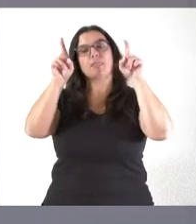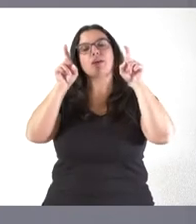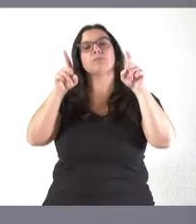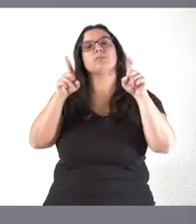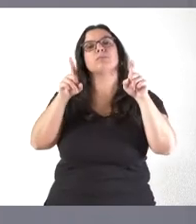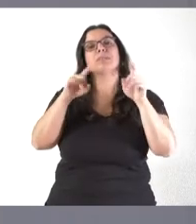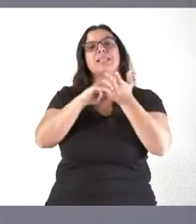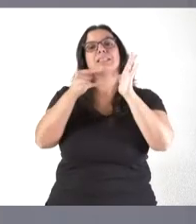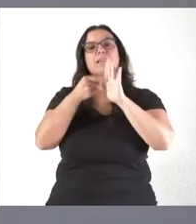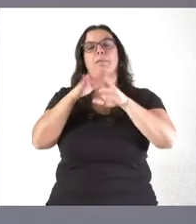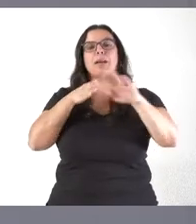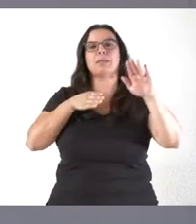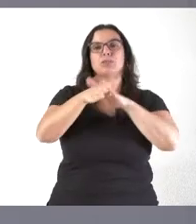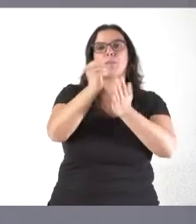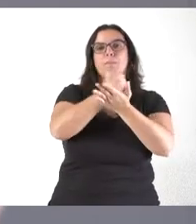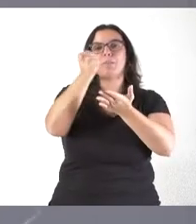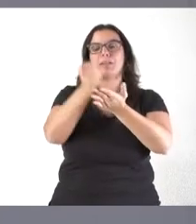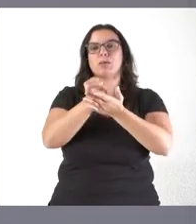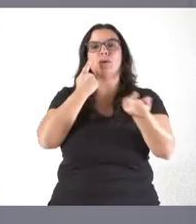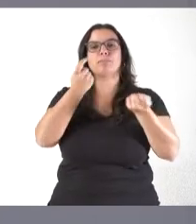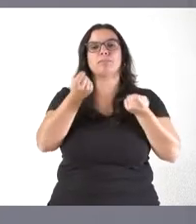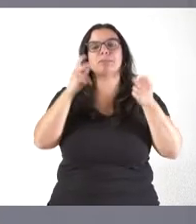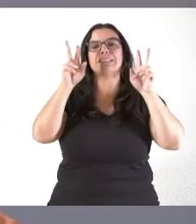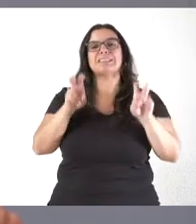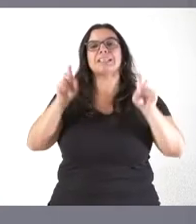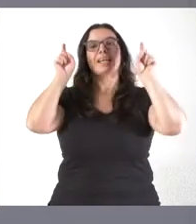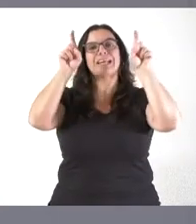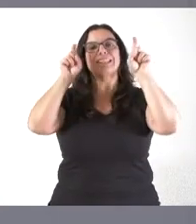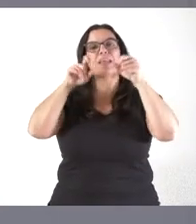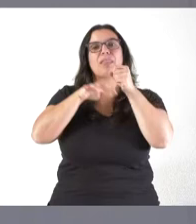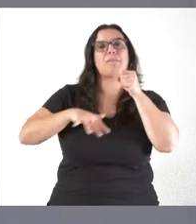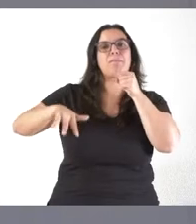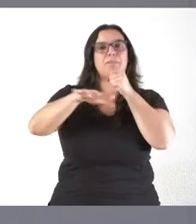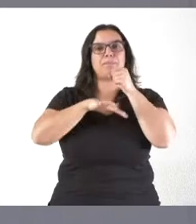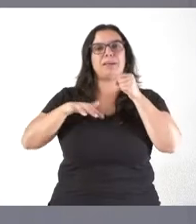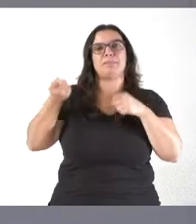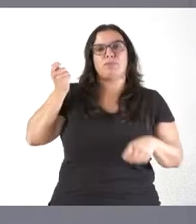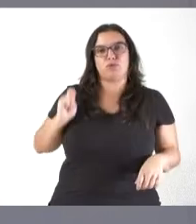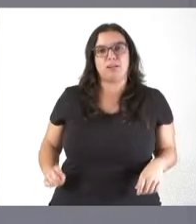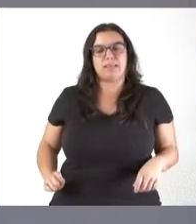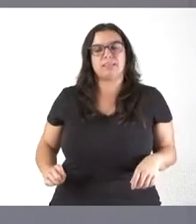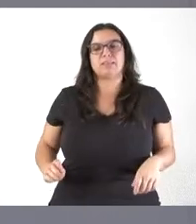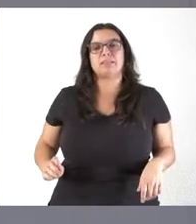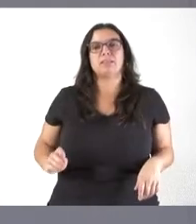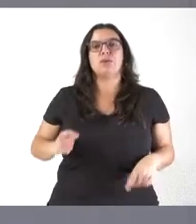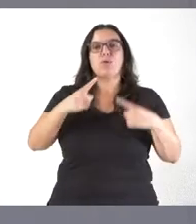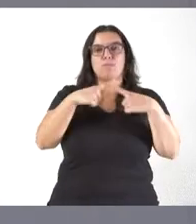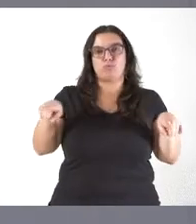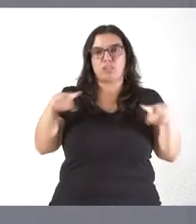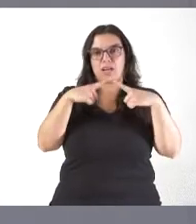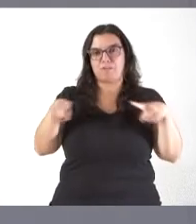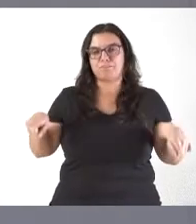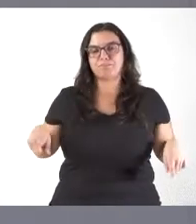sistema de admisión y matriculación de las enseñanzas elementales y profesionales de música en la comunidad